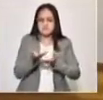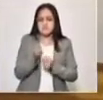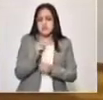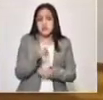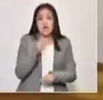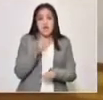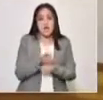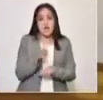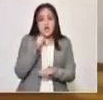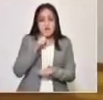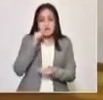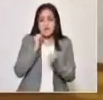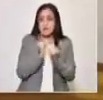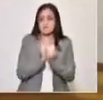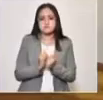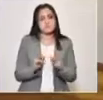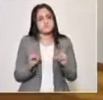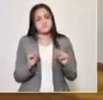No así.